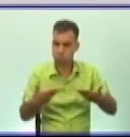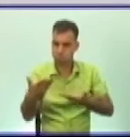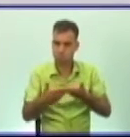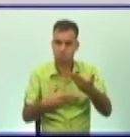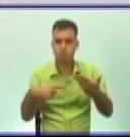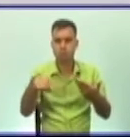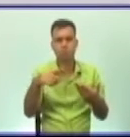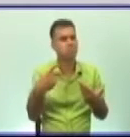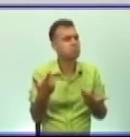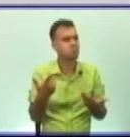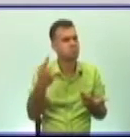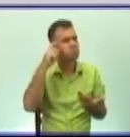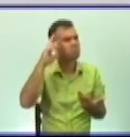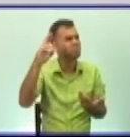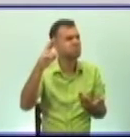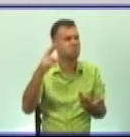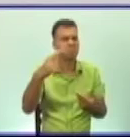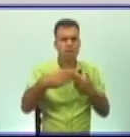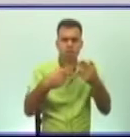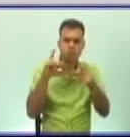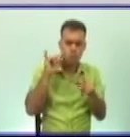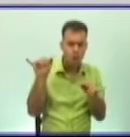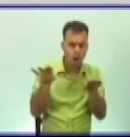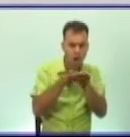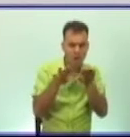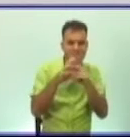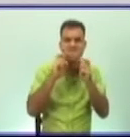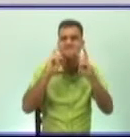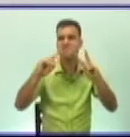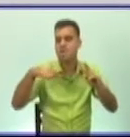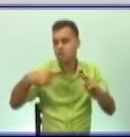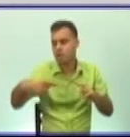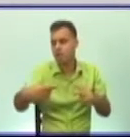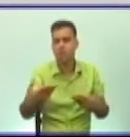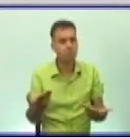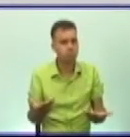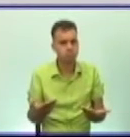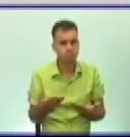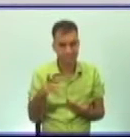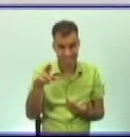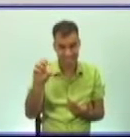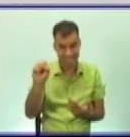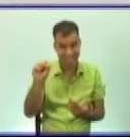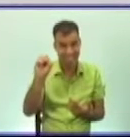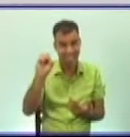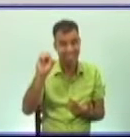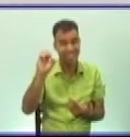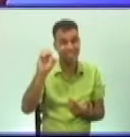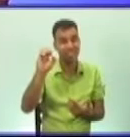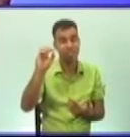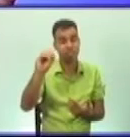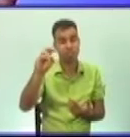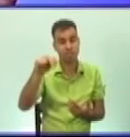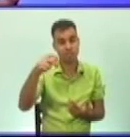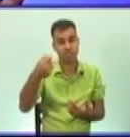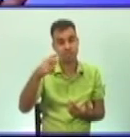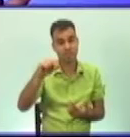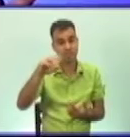fenómenos ustedes recuerdan, qué aplicación del fenómeno de la resonancia ustedes recuerdan.